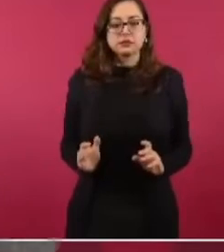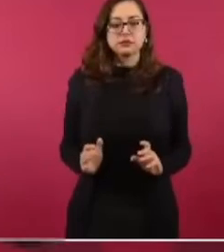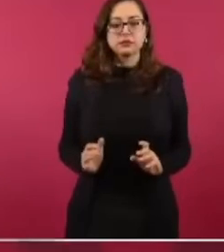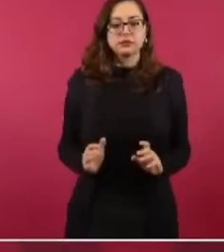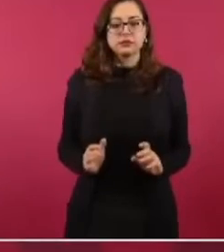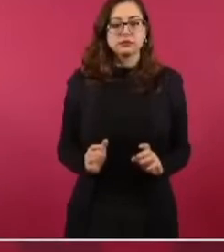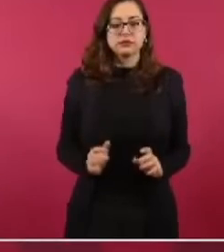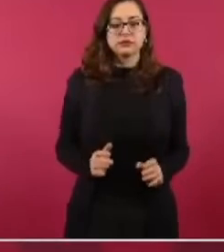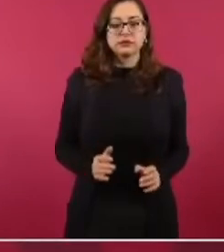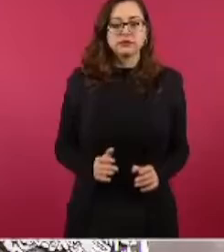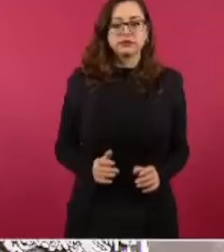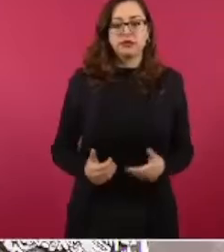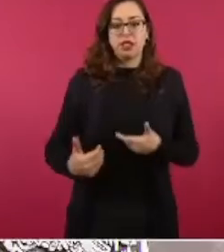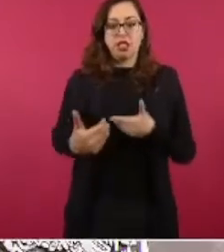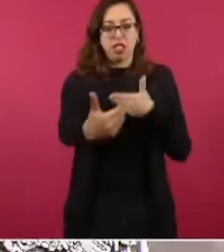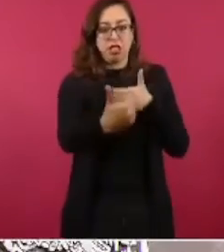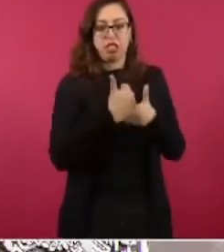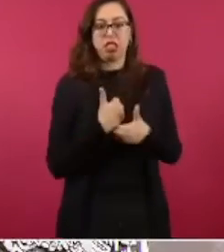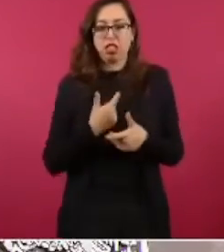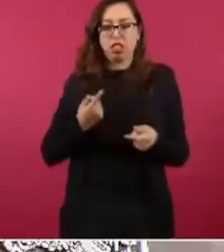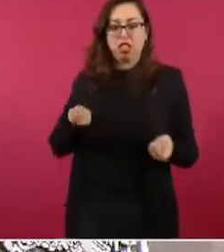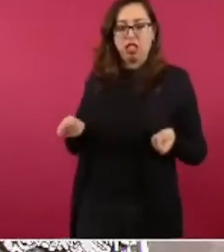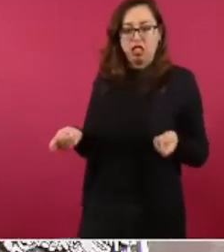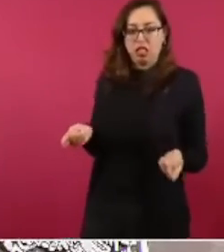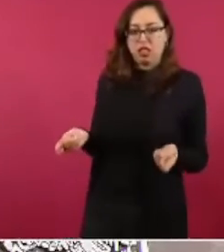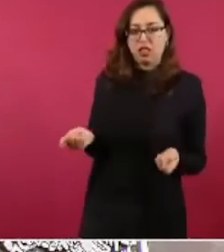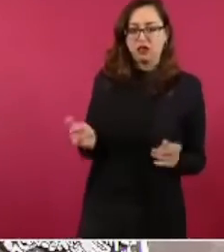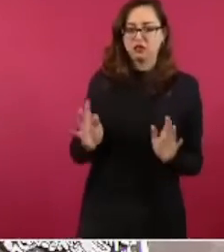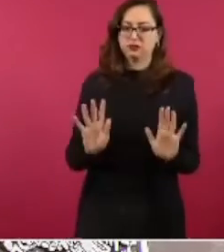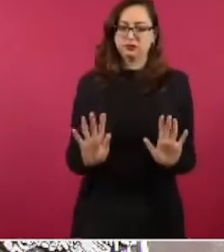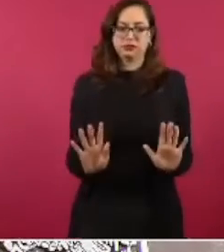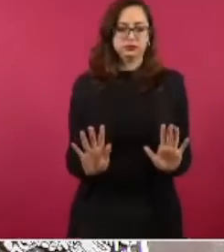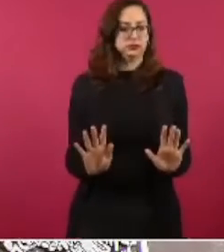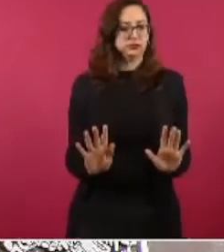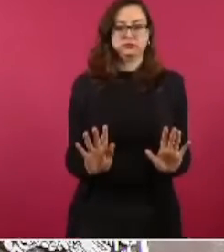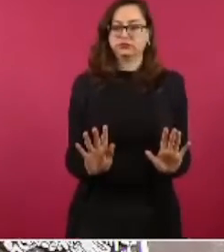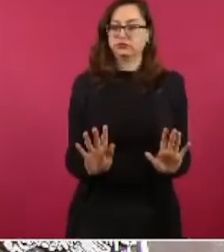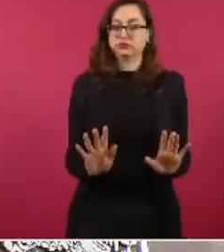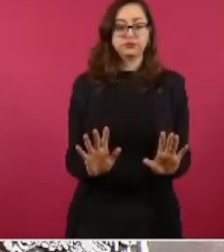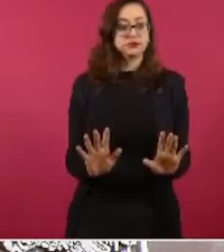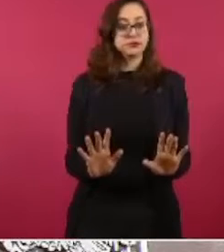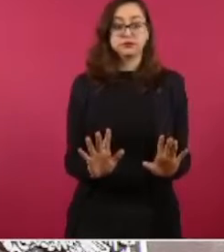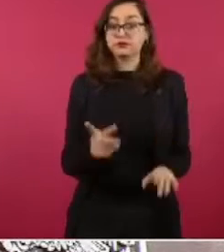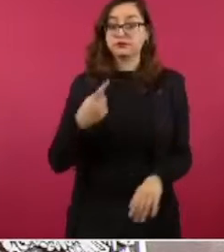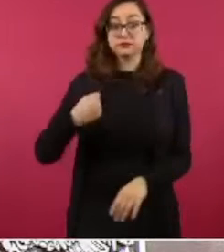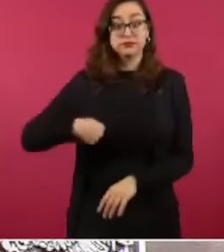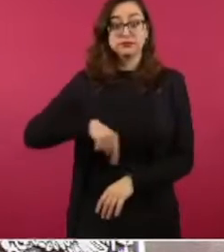pero que no nos estén queriendo jalonear, porque además no nos vamos a dejar,